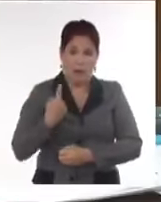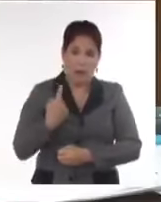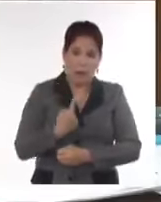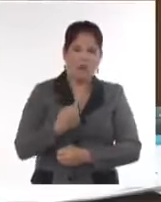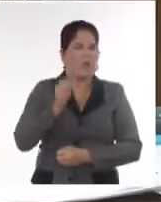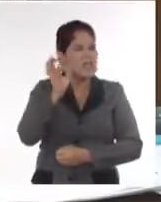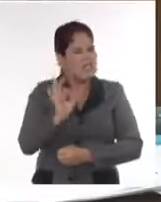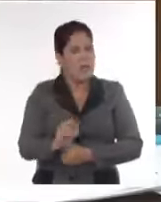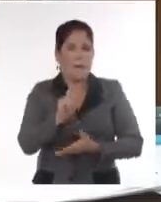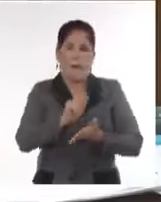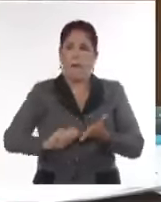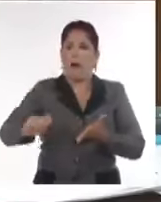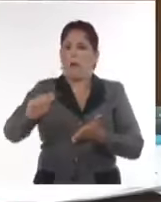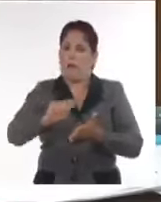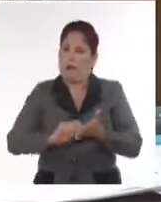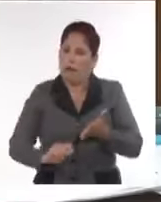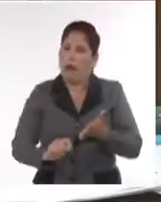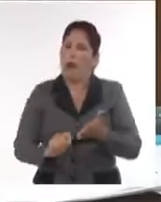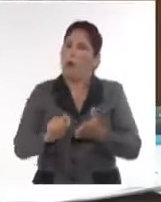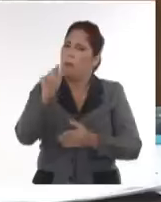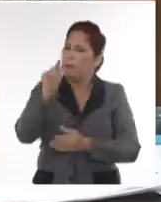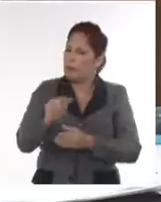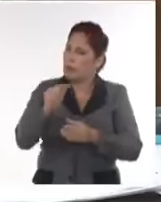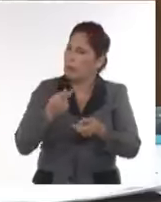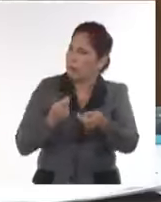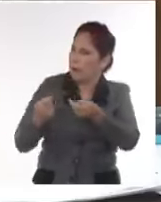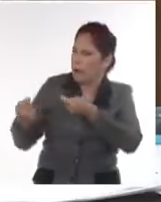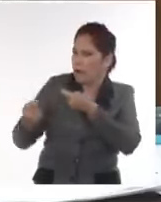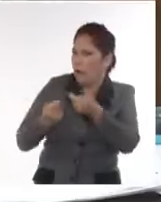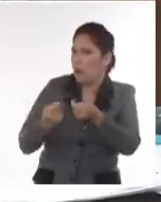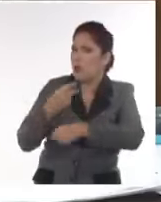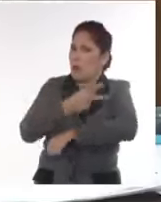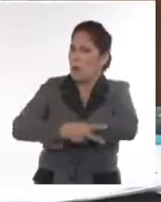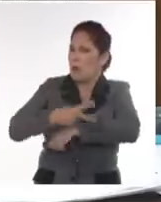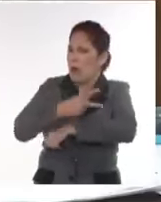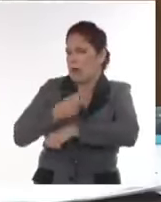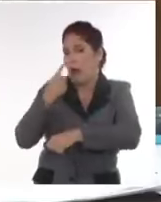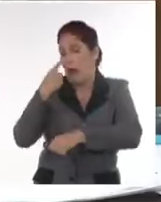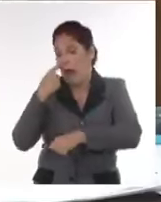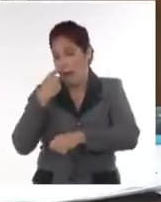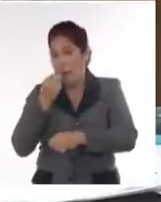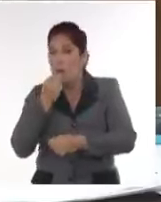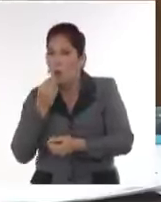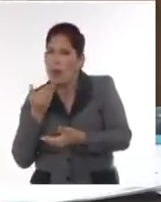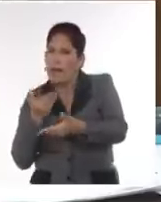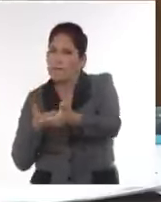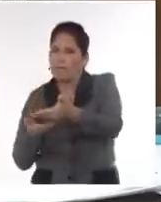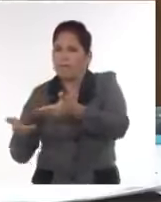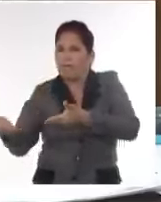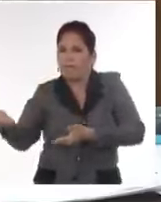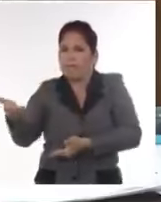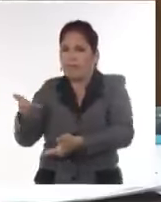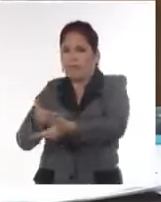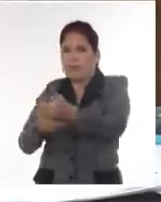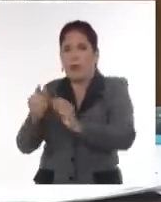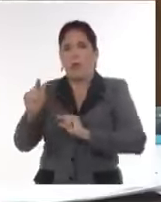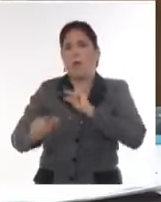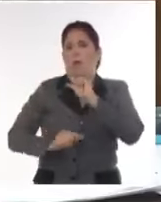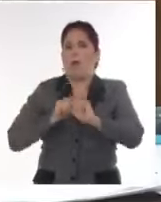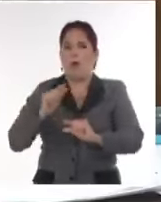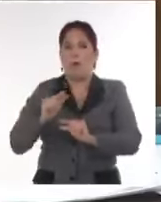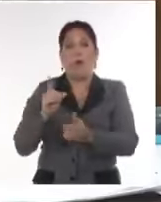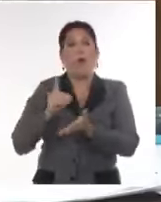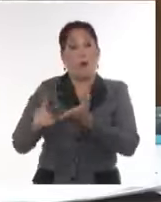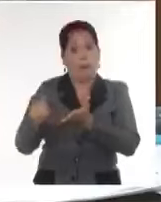a uno con los suministradores, negociando con los pocos recursos que tenemos. Tenemos deuda